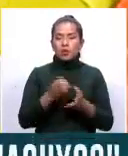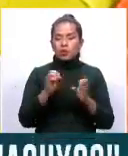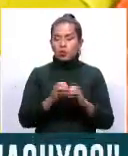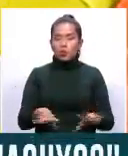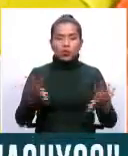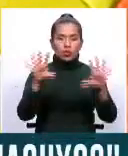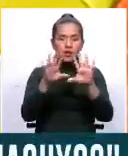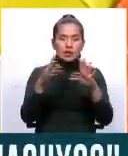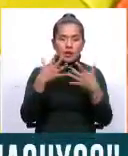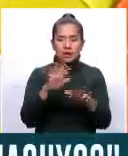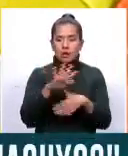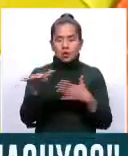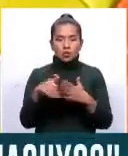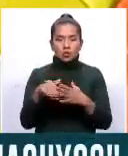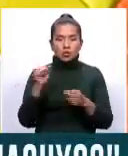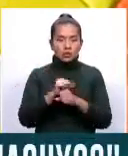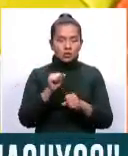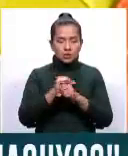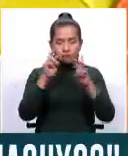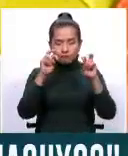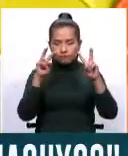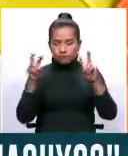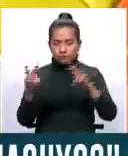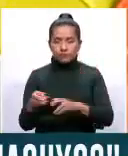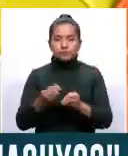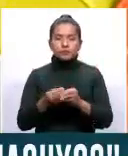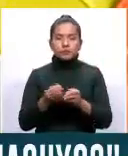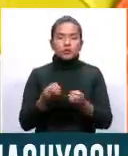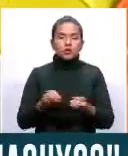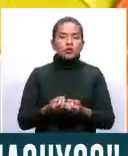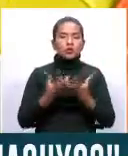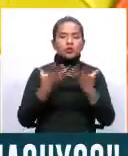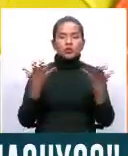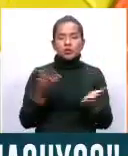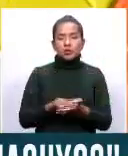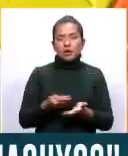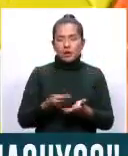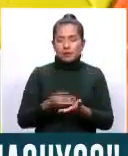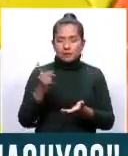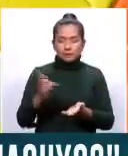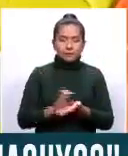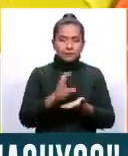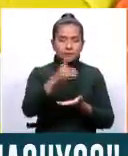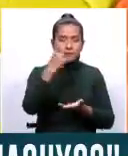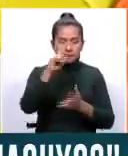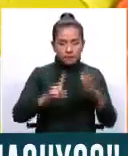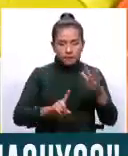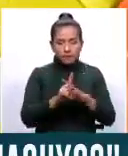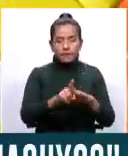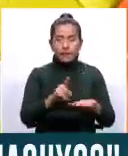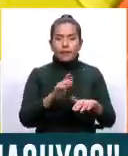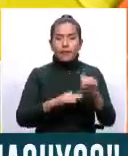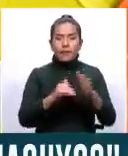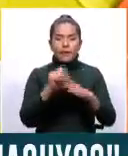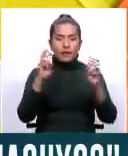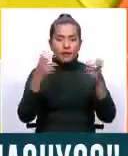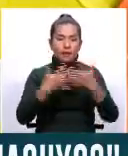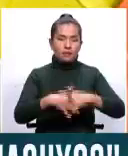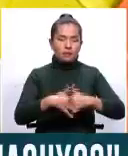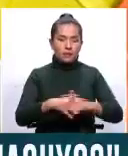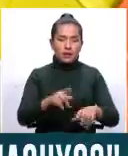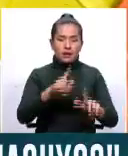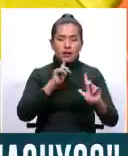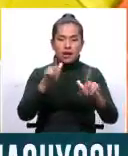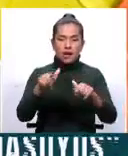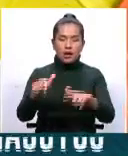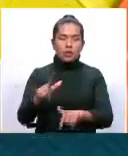ha concluido el estudio de preinversión de lo que viene a ser la implementación de la planta piscícola en el lago